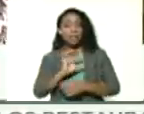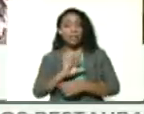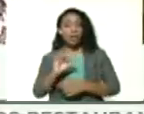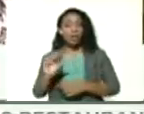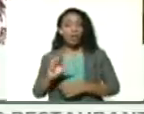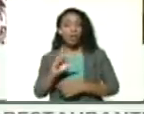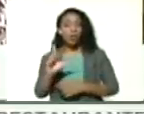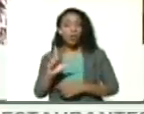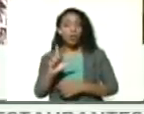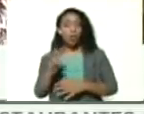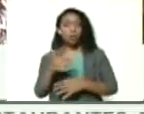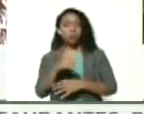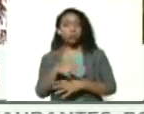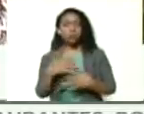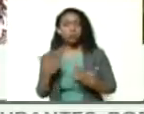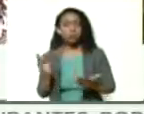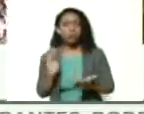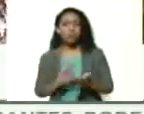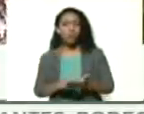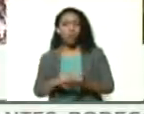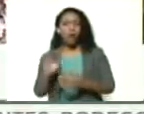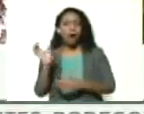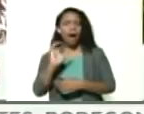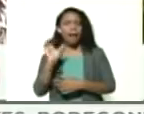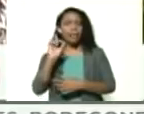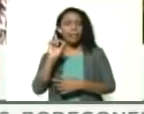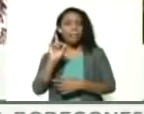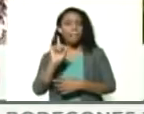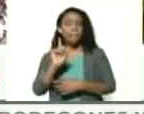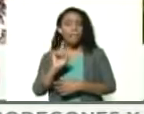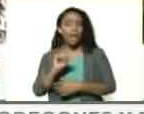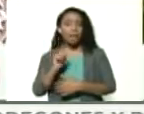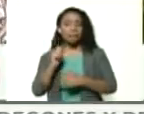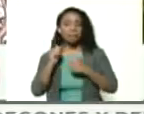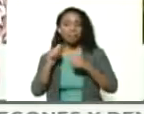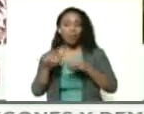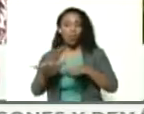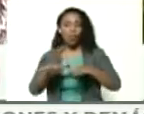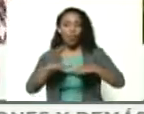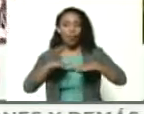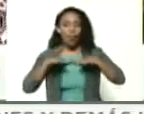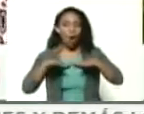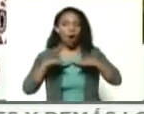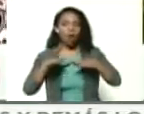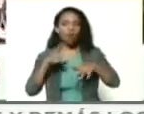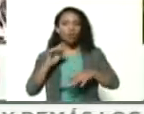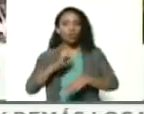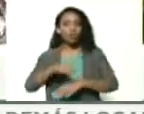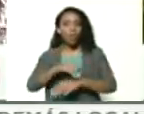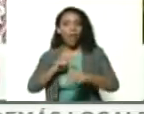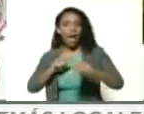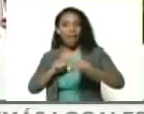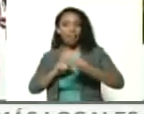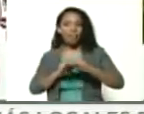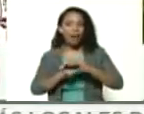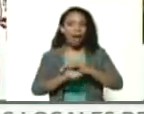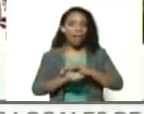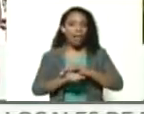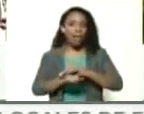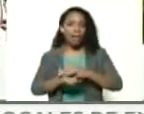julio, donde pusimos a Caracas también bien bonita, desde todas las entradas,